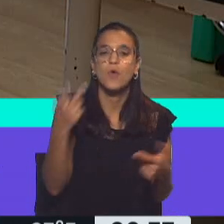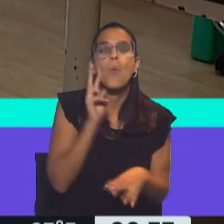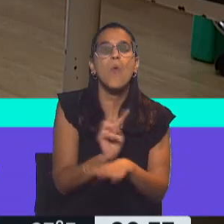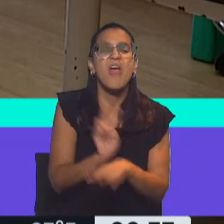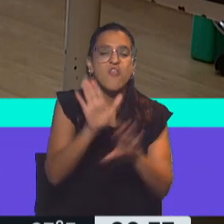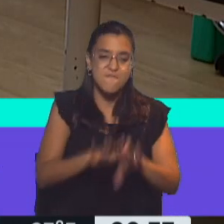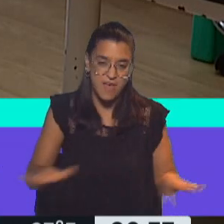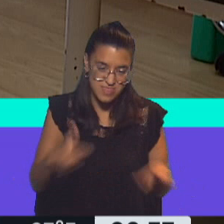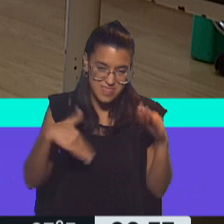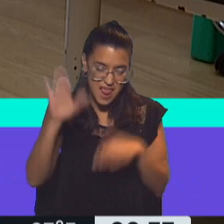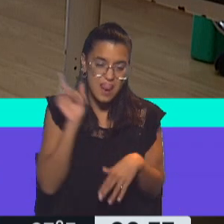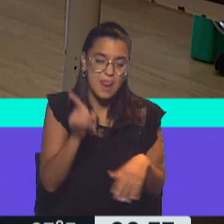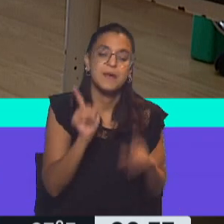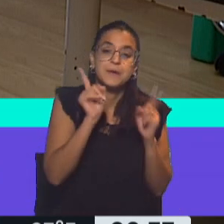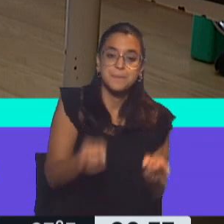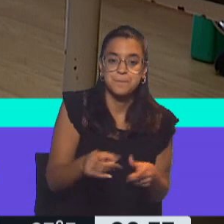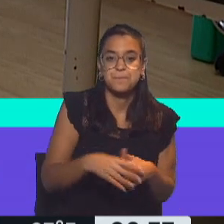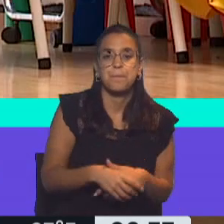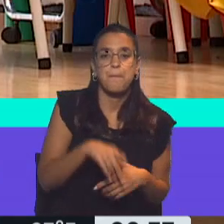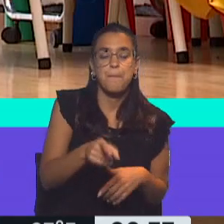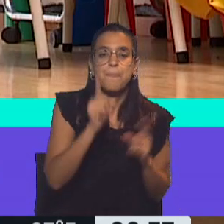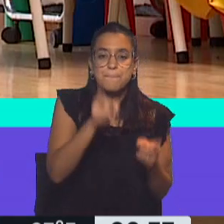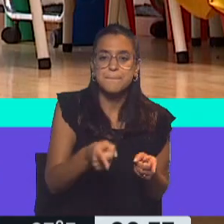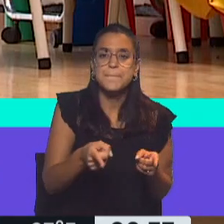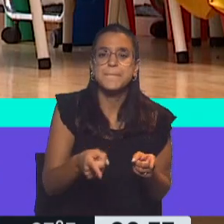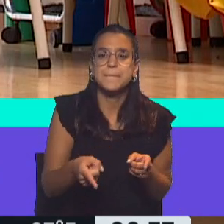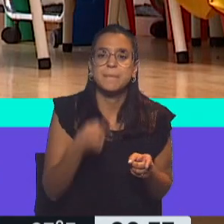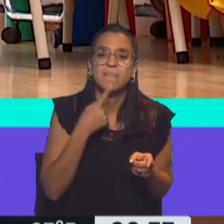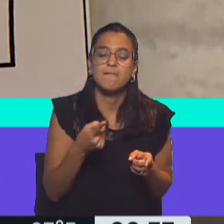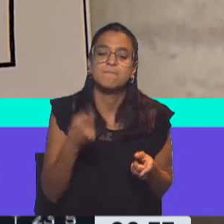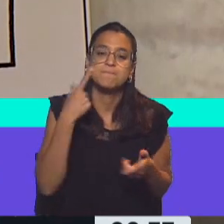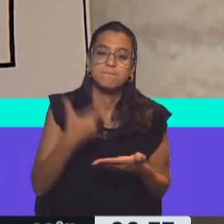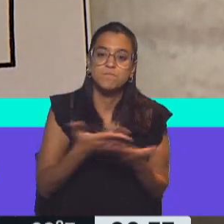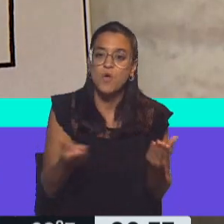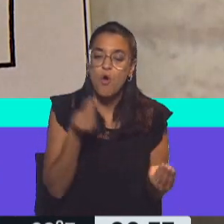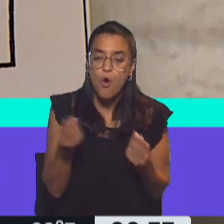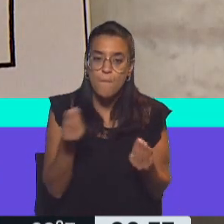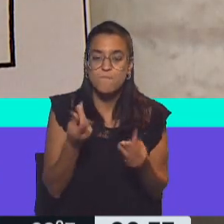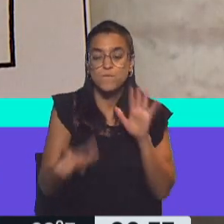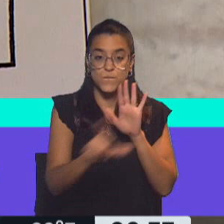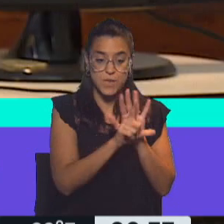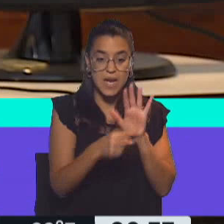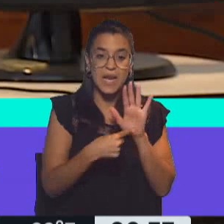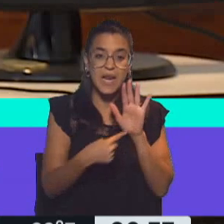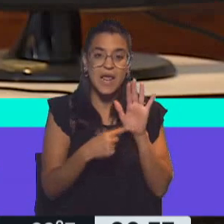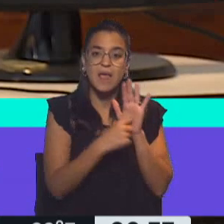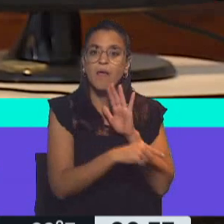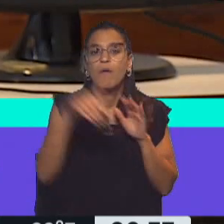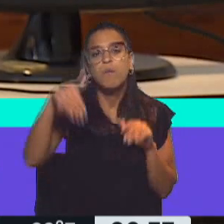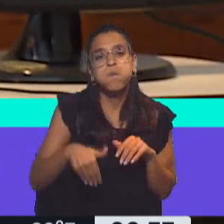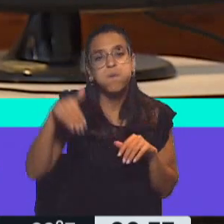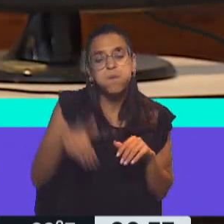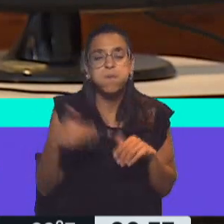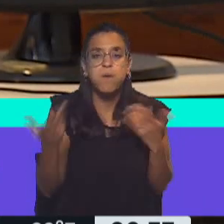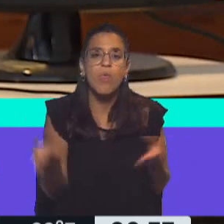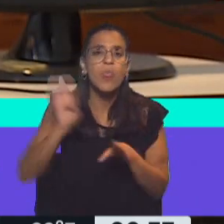y por otra parte esto también de alguna manera da cuenta de cómo nuestra ley tiene una mora infinita